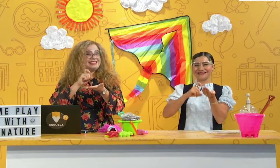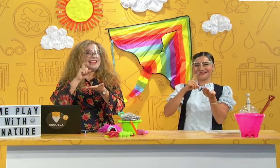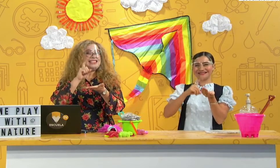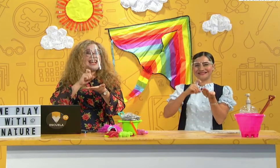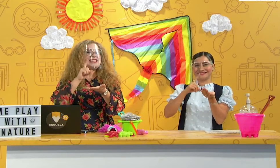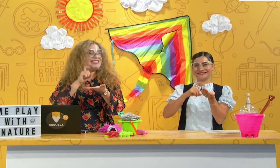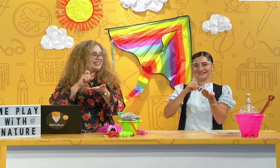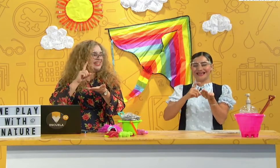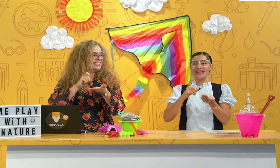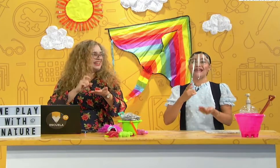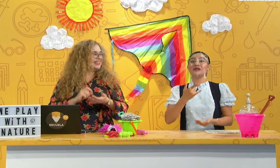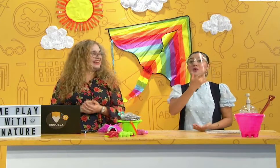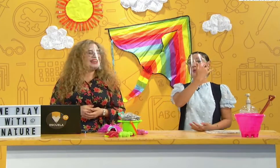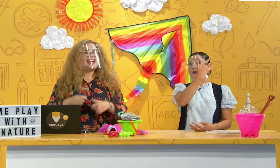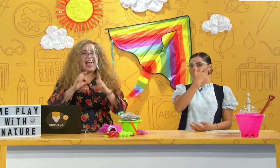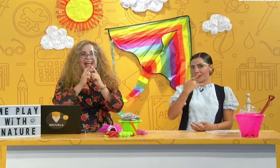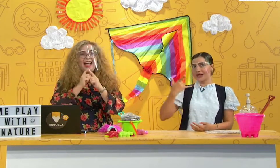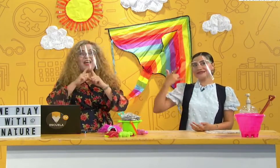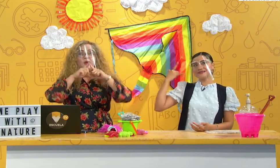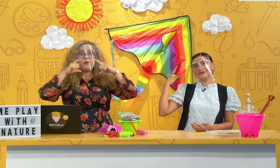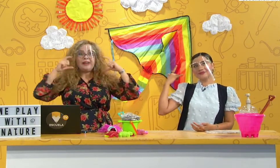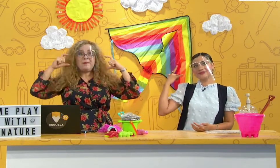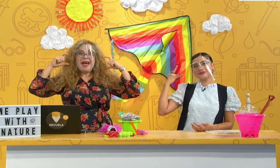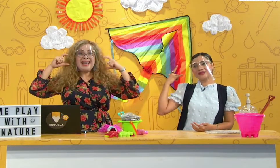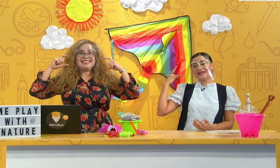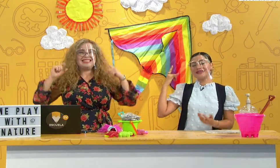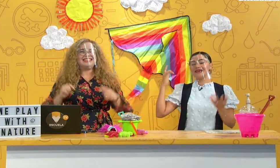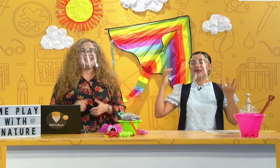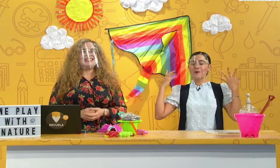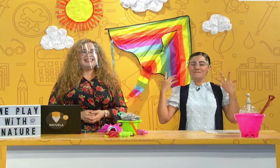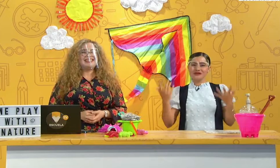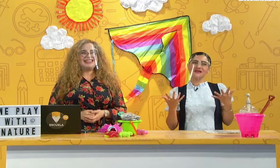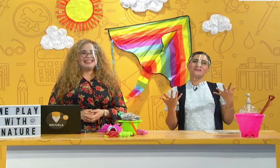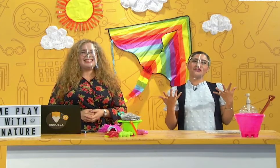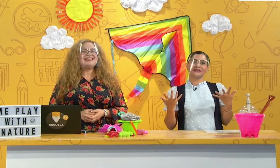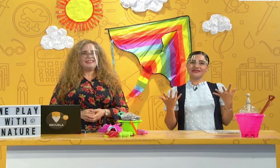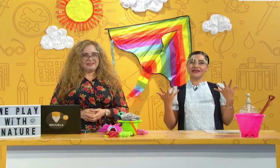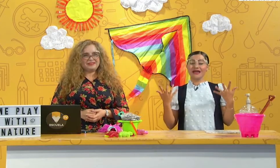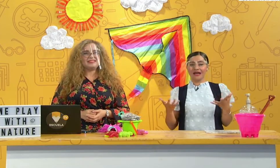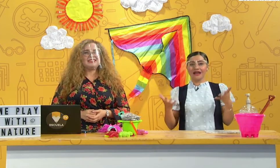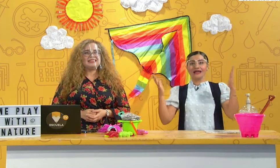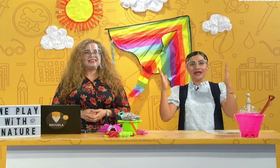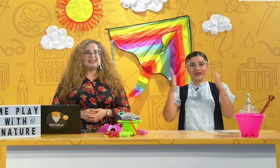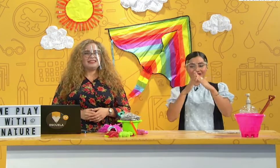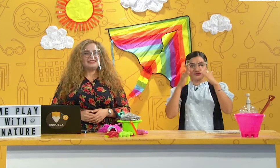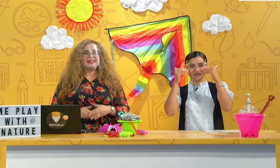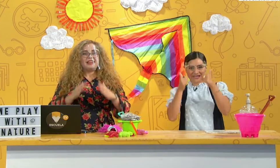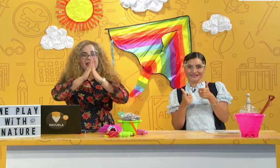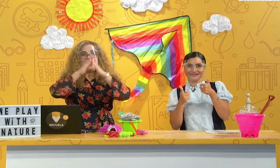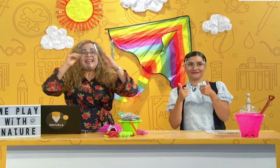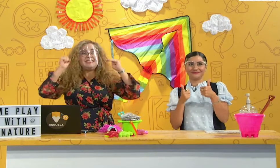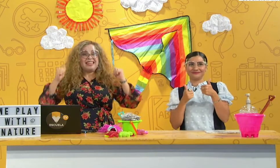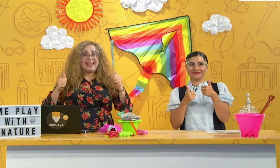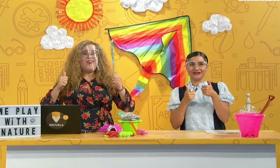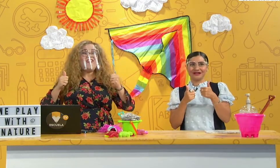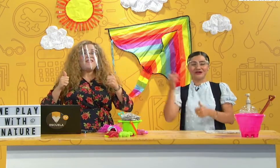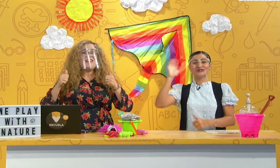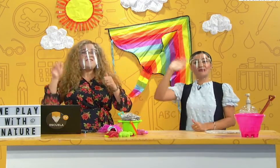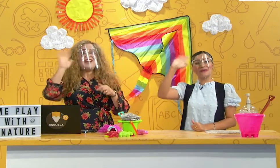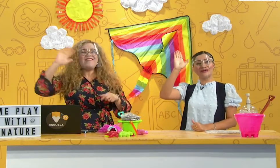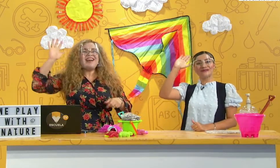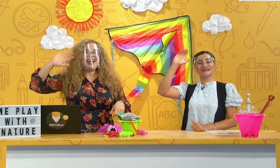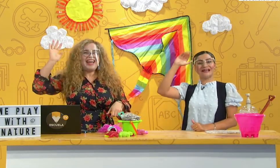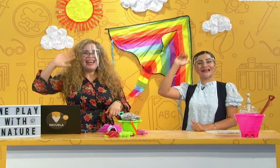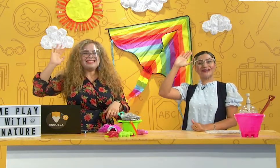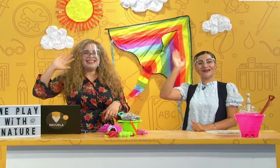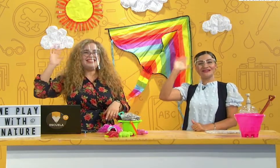antibacterial. Sanitizer. El cubrebocas. Wear a mask. Y algo bien importante, el quedarnos en casa. Stay home. Nos